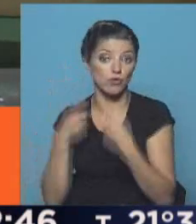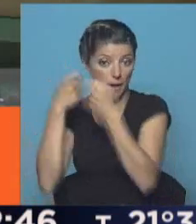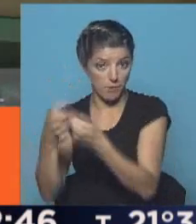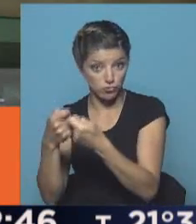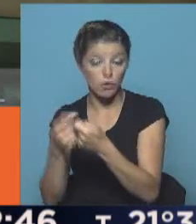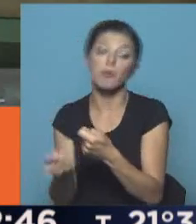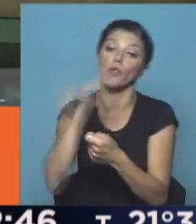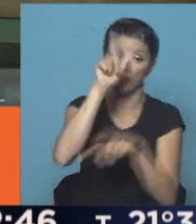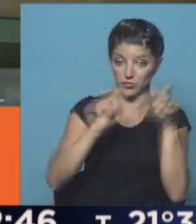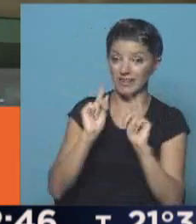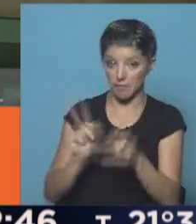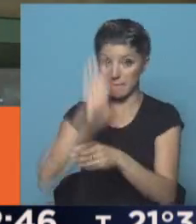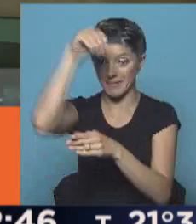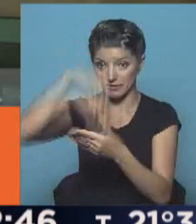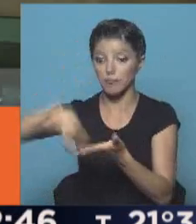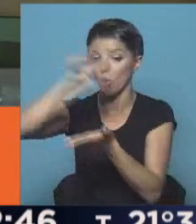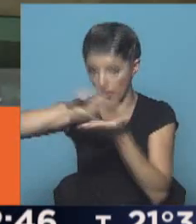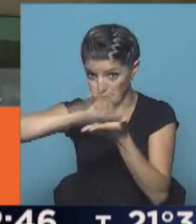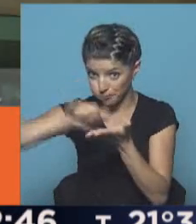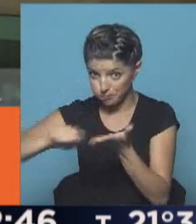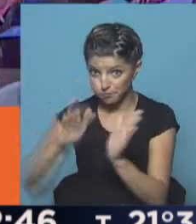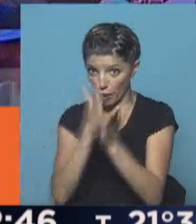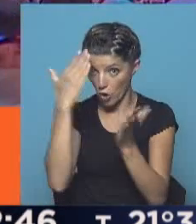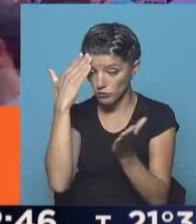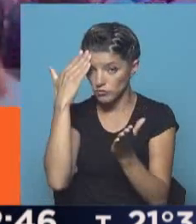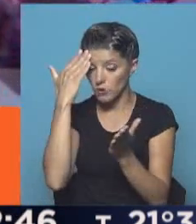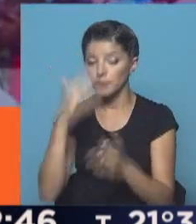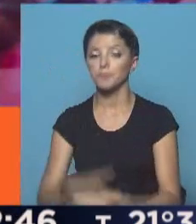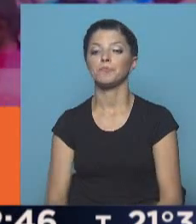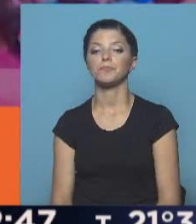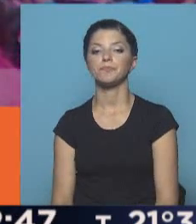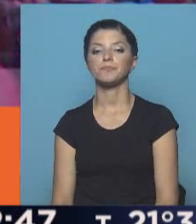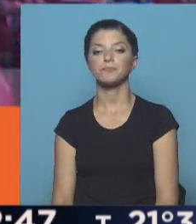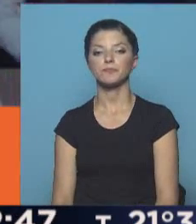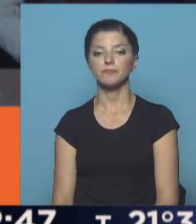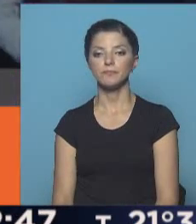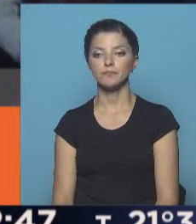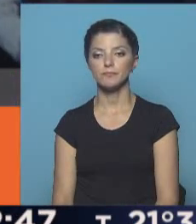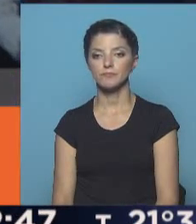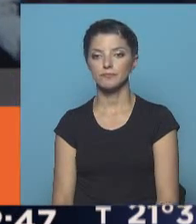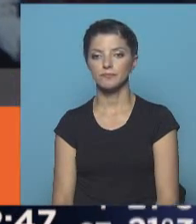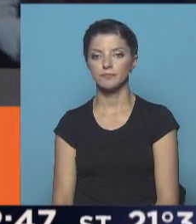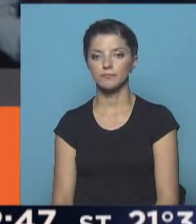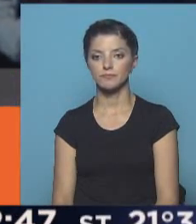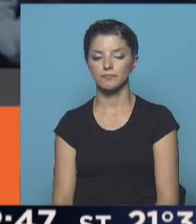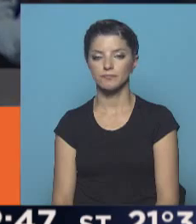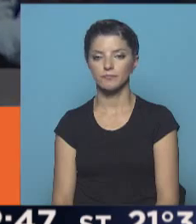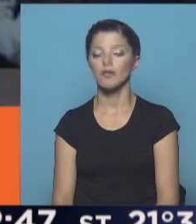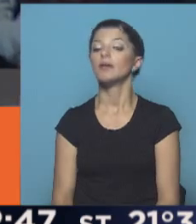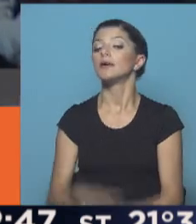gente que participó en la redacción de la constitución. Y a partir de ahí se supone que ese es el